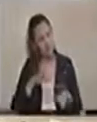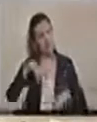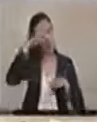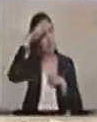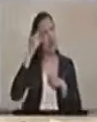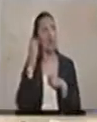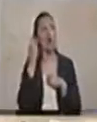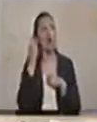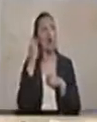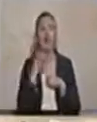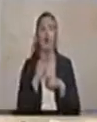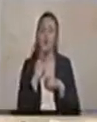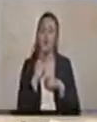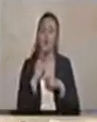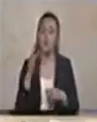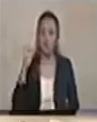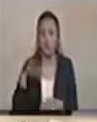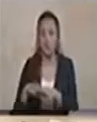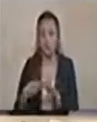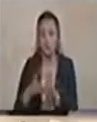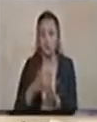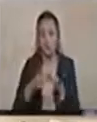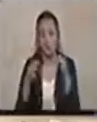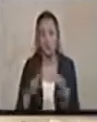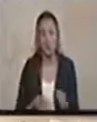votar con un sustento.